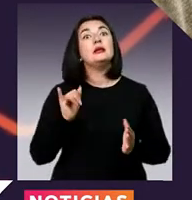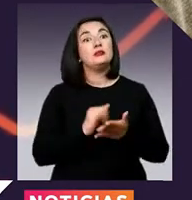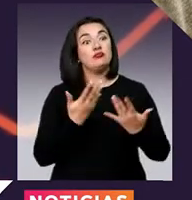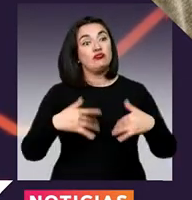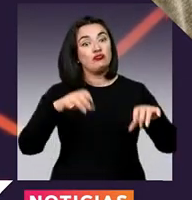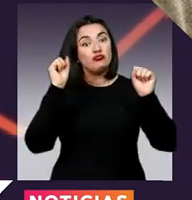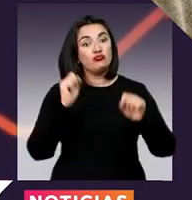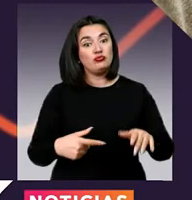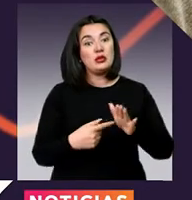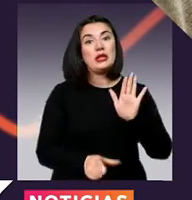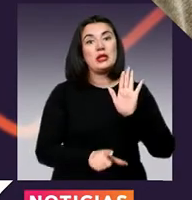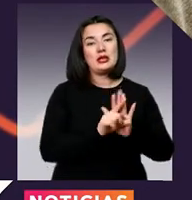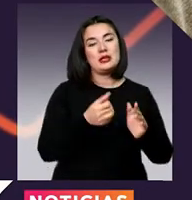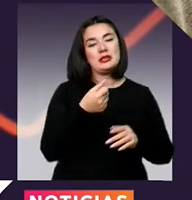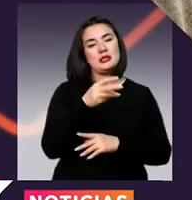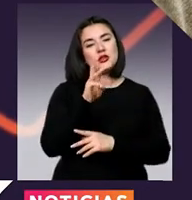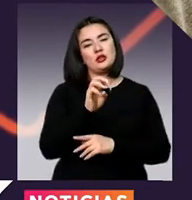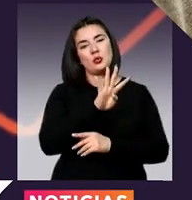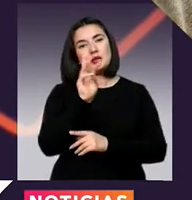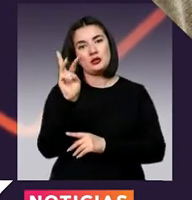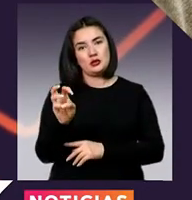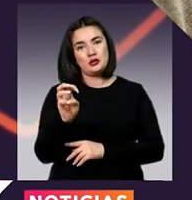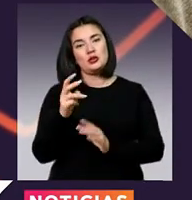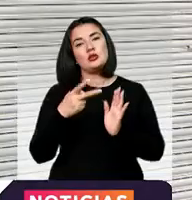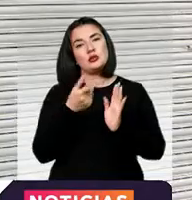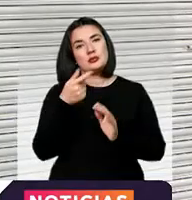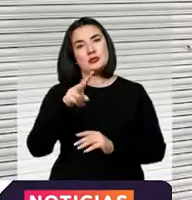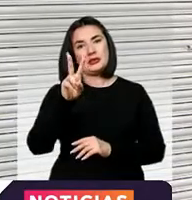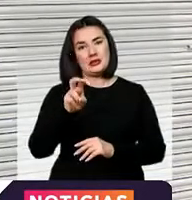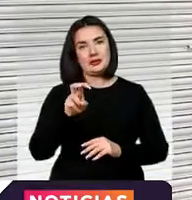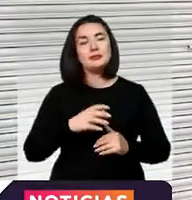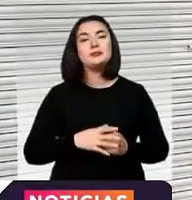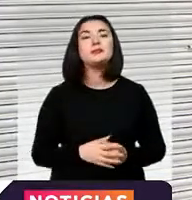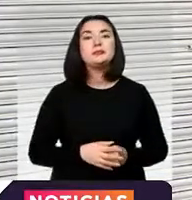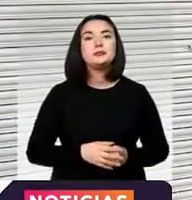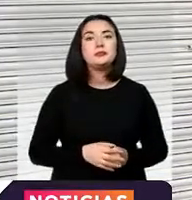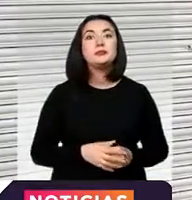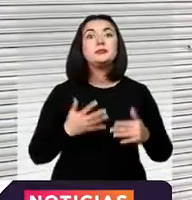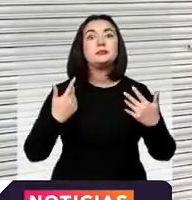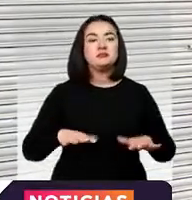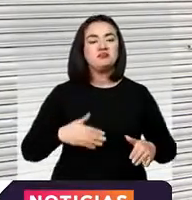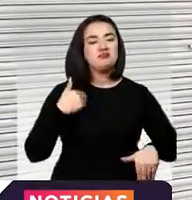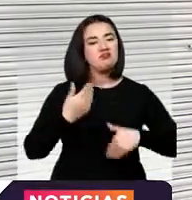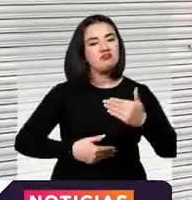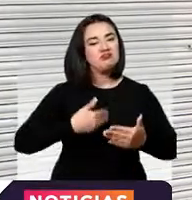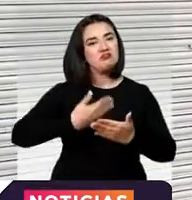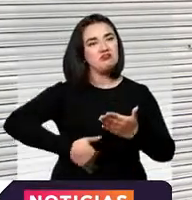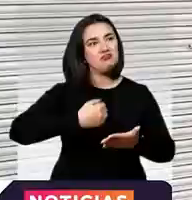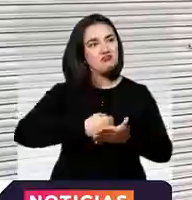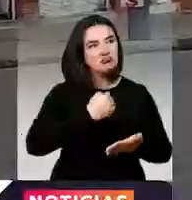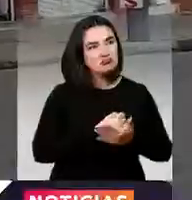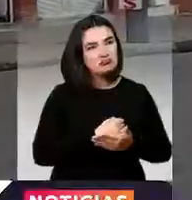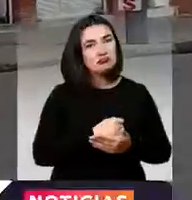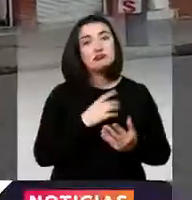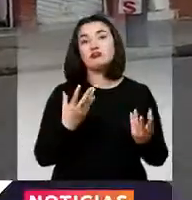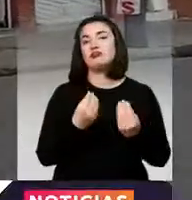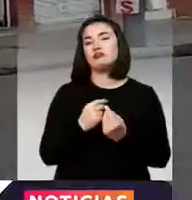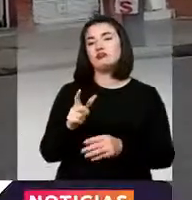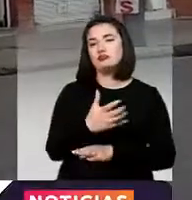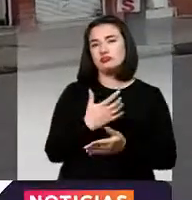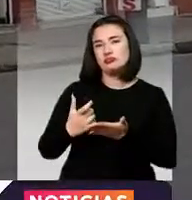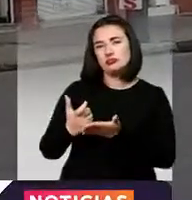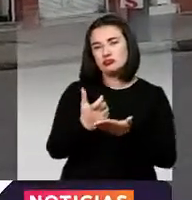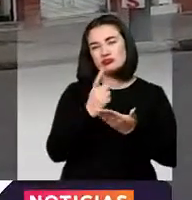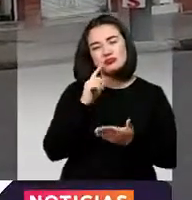ley 1848 de 2017. Luego de radicado el trámite, la Curaduría Pública Social